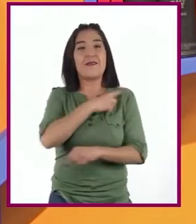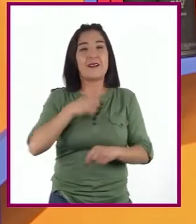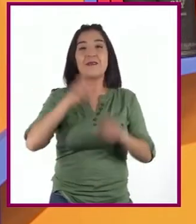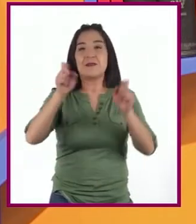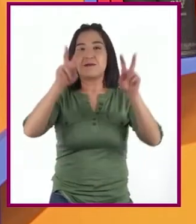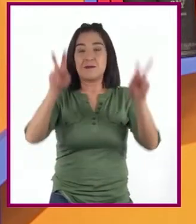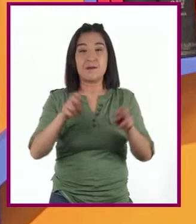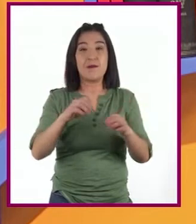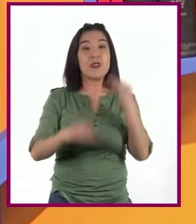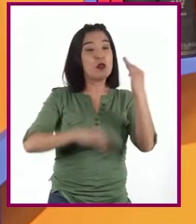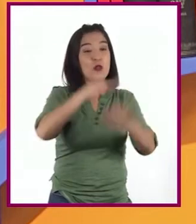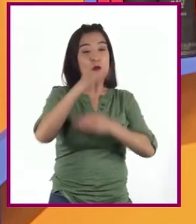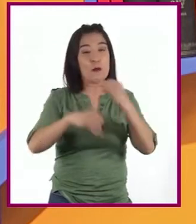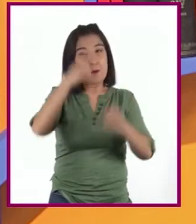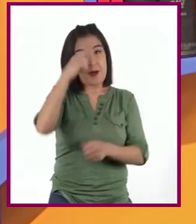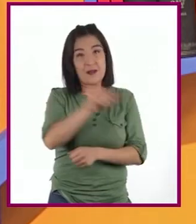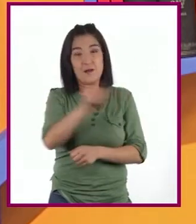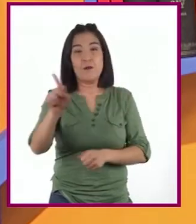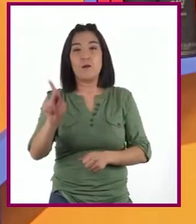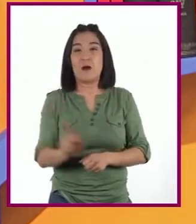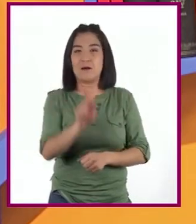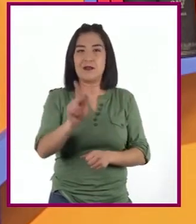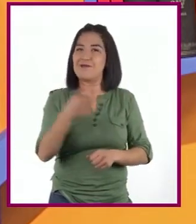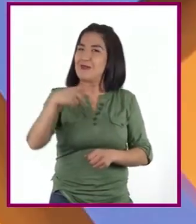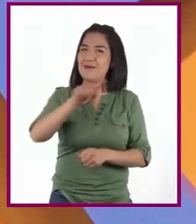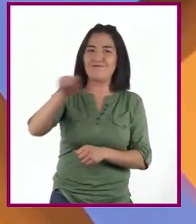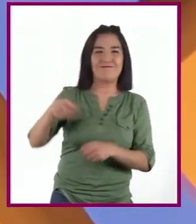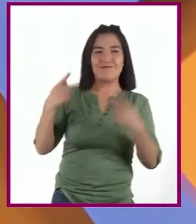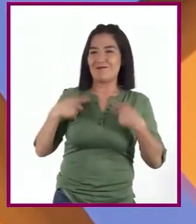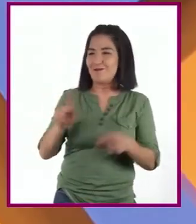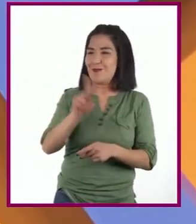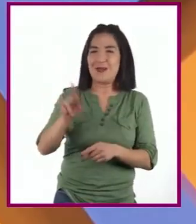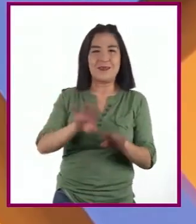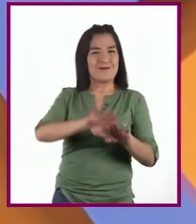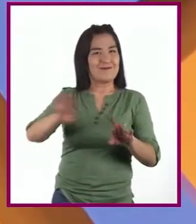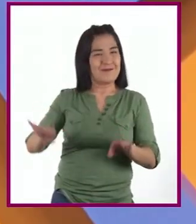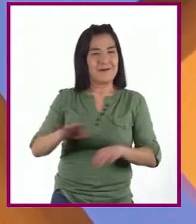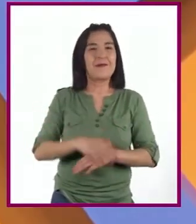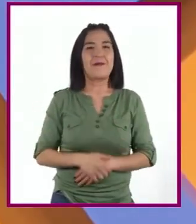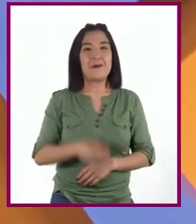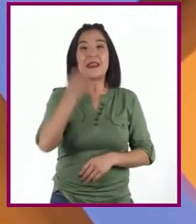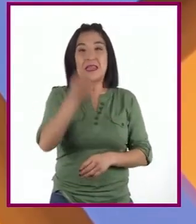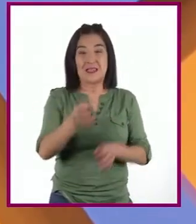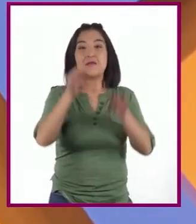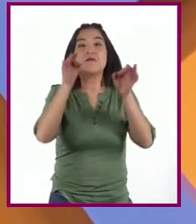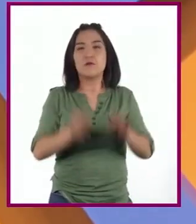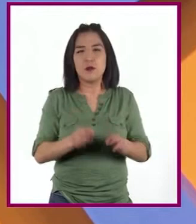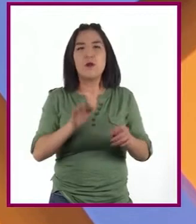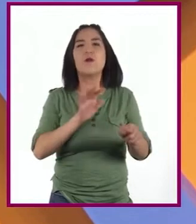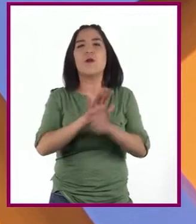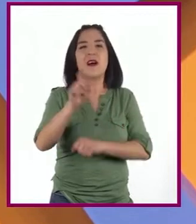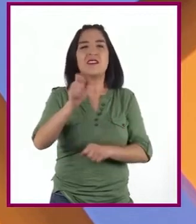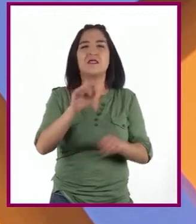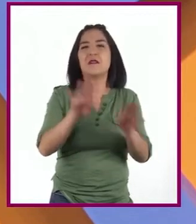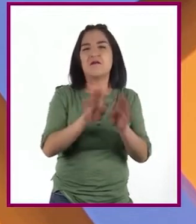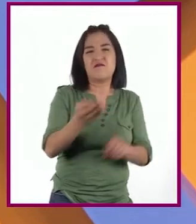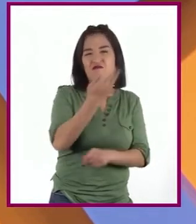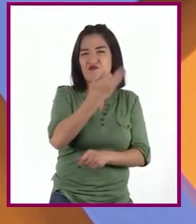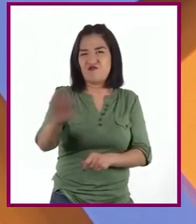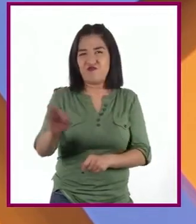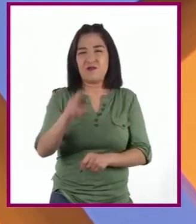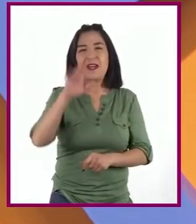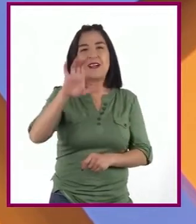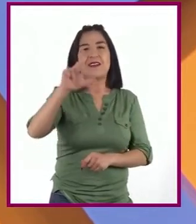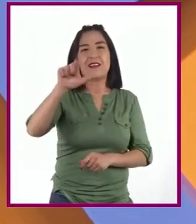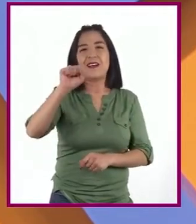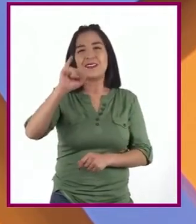frase «todo por el pueblo, pero sin el pueblo». La originalidad frente a la tradición clasicista